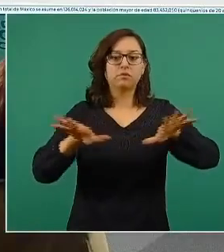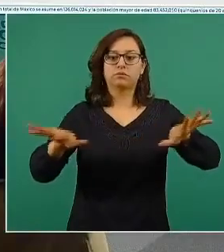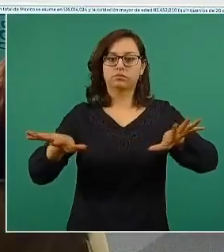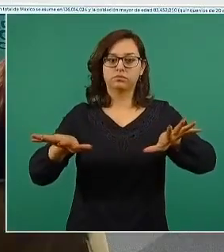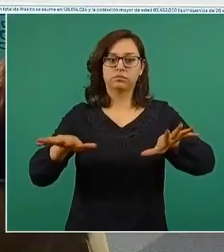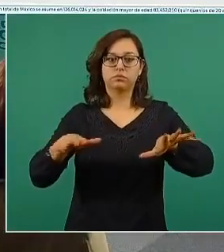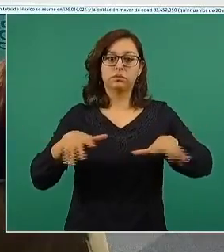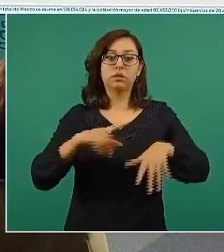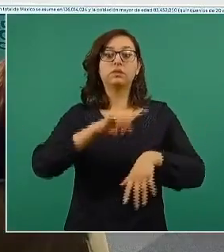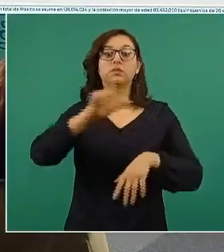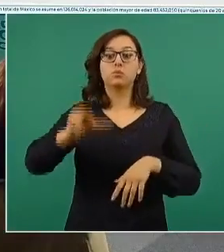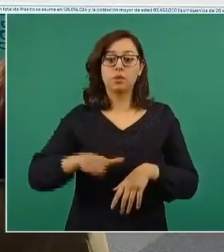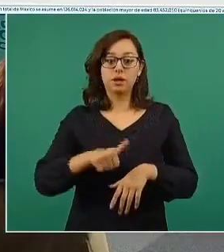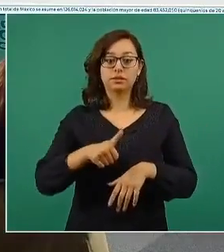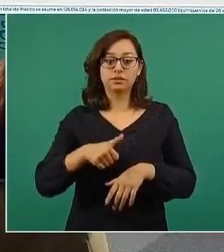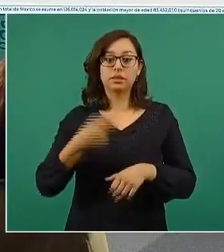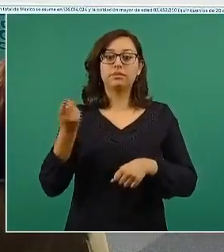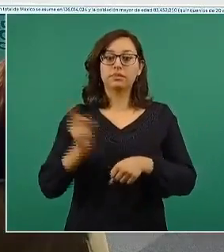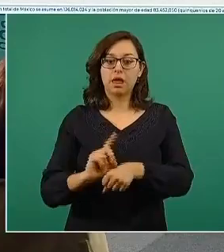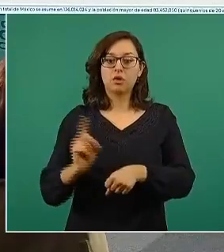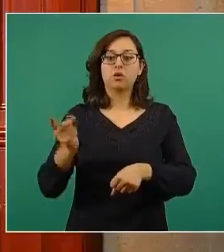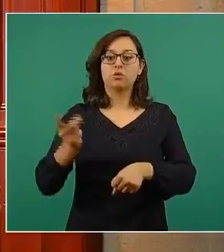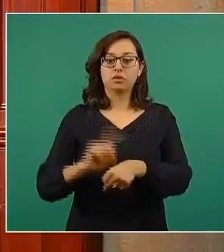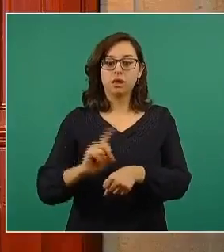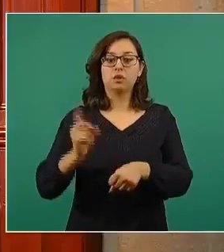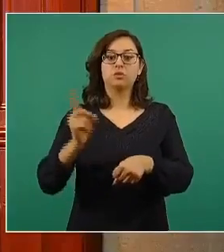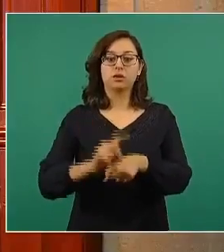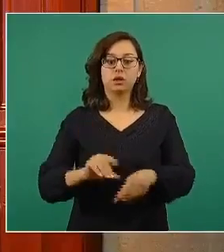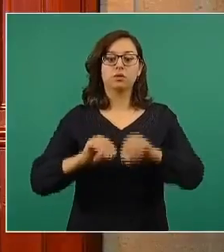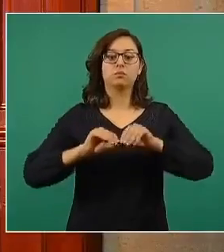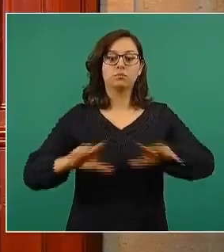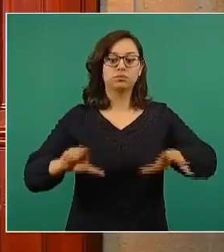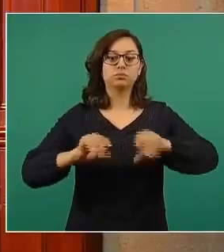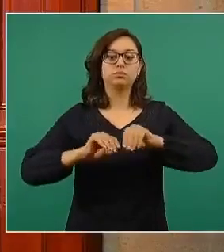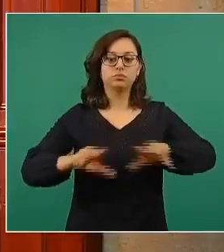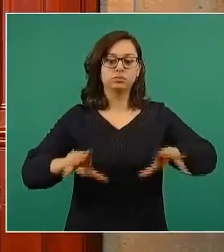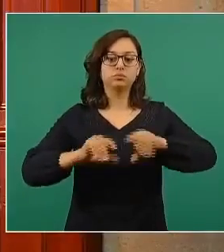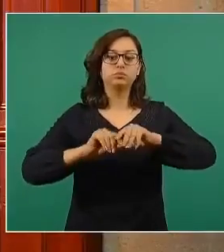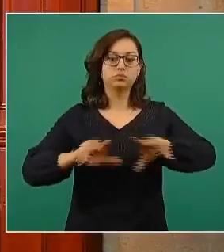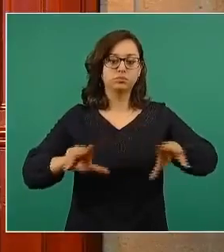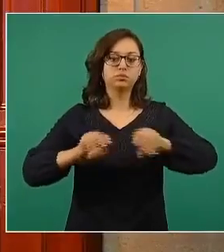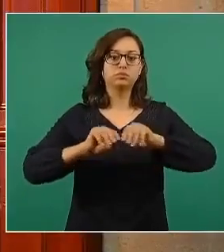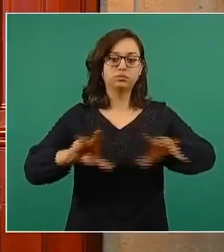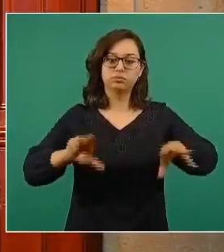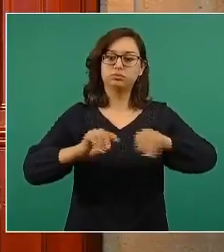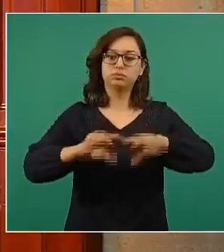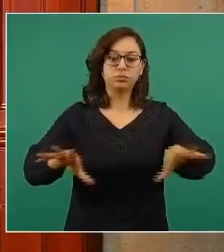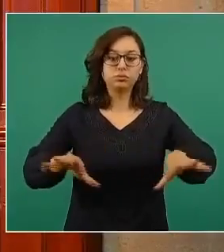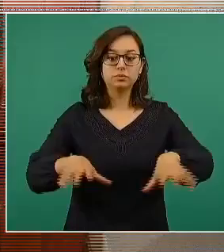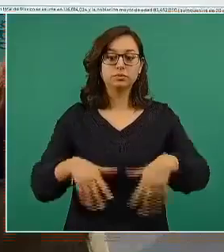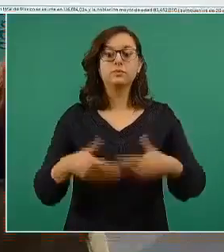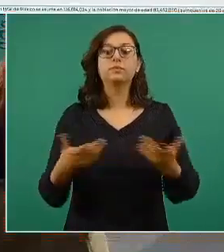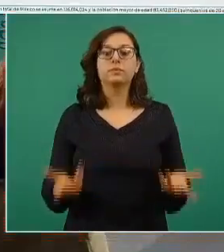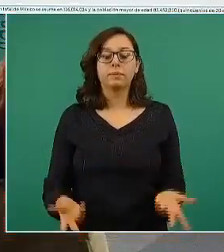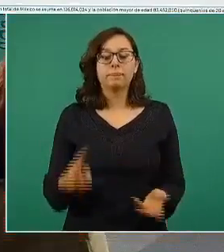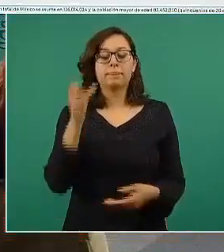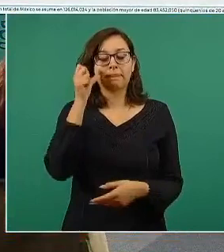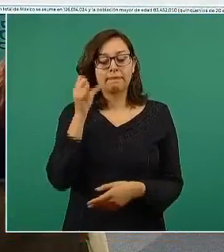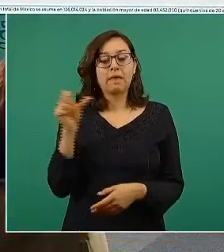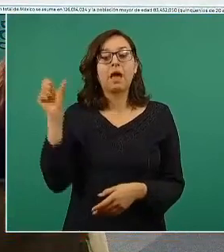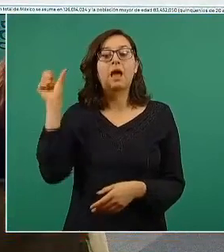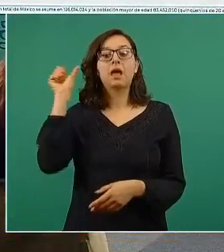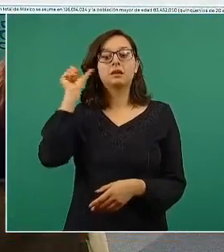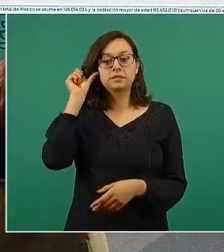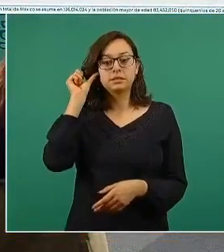de ese momento el comunicado se emitió diariamente hasta el que van a ver ustedes el día de hoy a las 8 de la noche, pero para el día de ayer